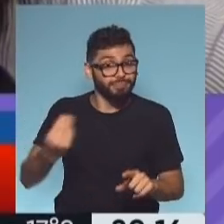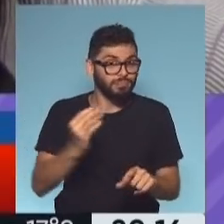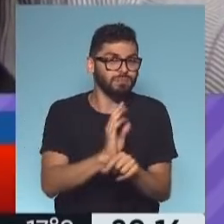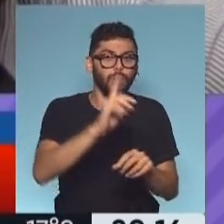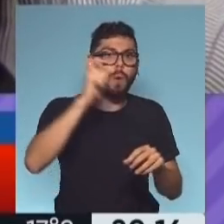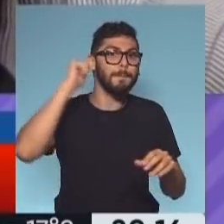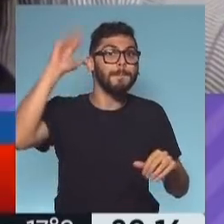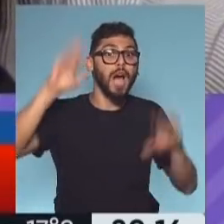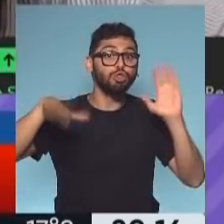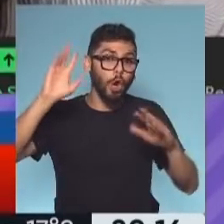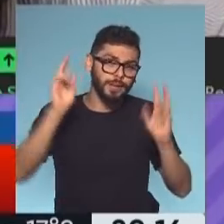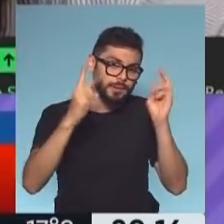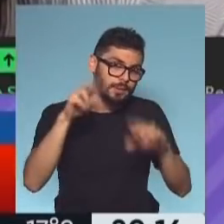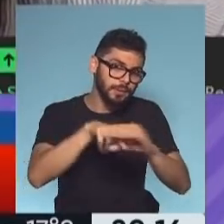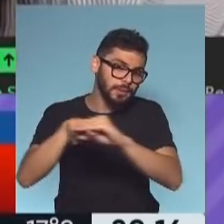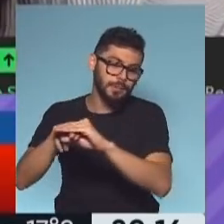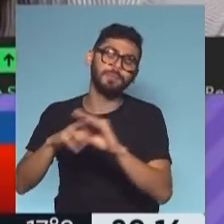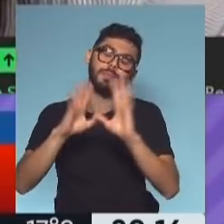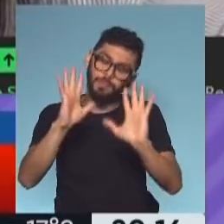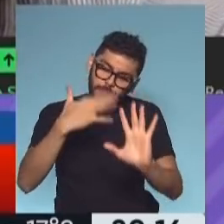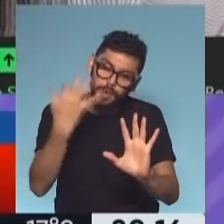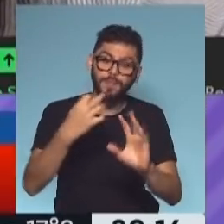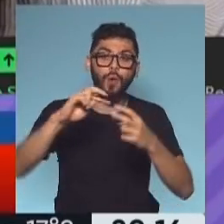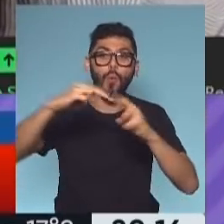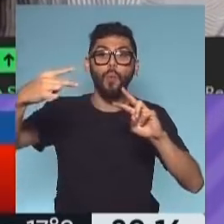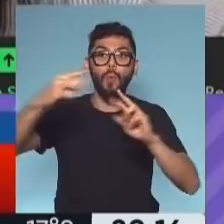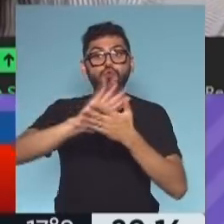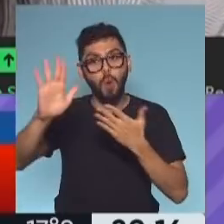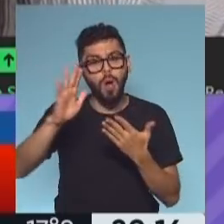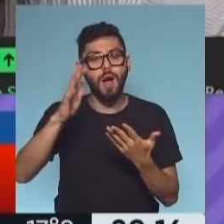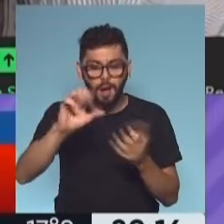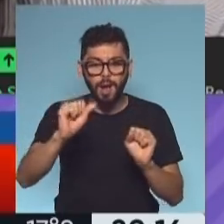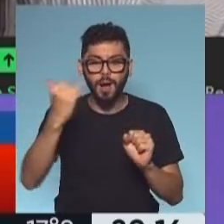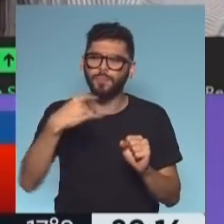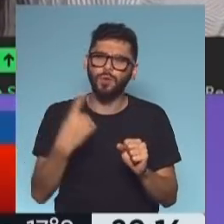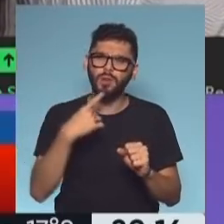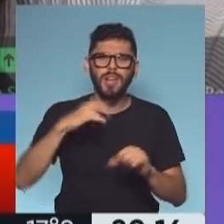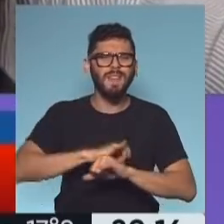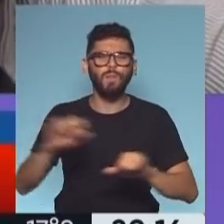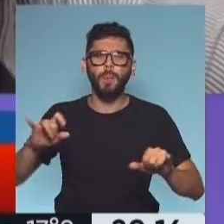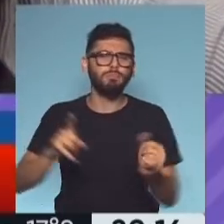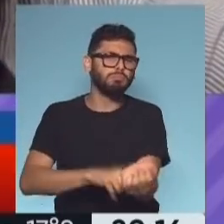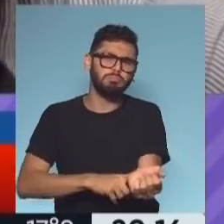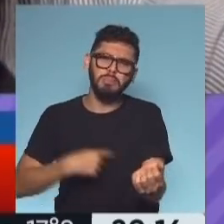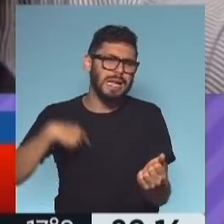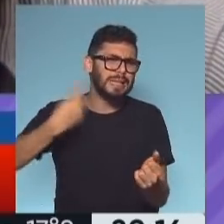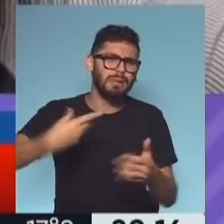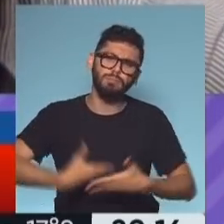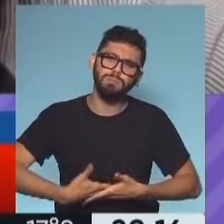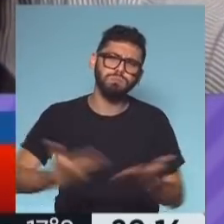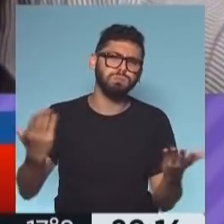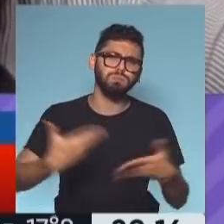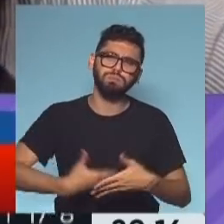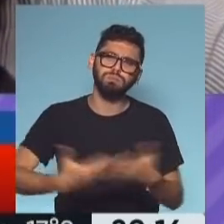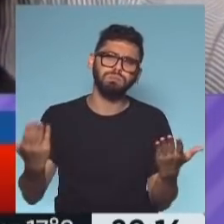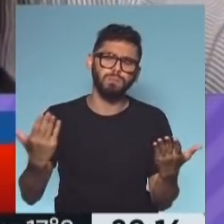ocupando estas camas. También es cierto que tenemos variantes virales, nosotros tenemos la costumbre de dar a conocer toda la información que tenemos, y